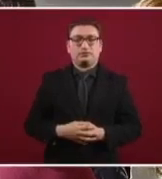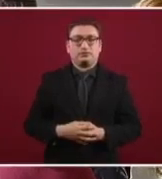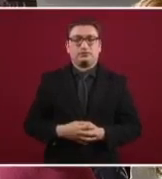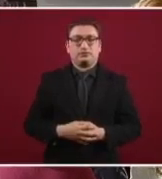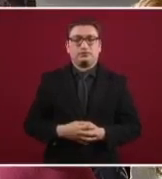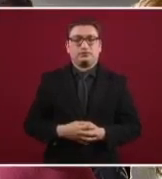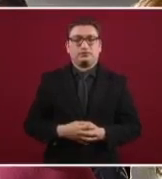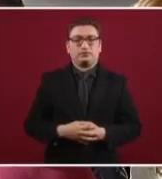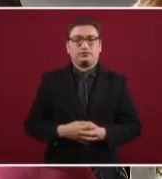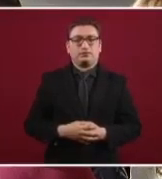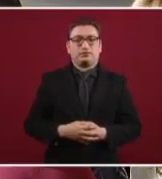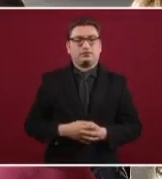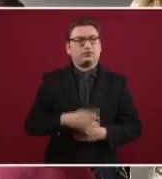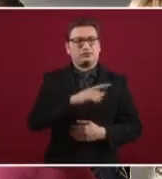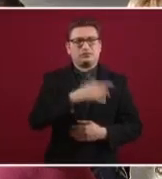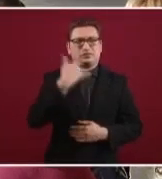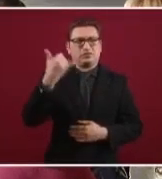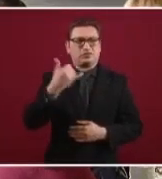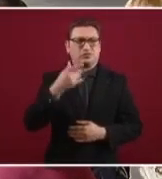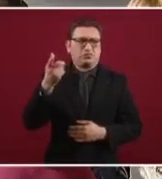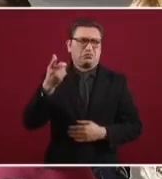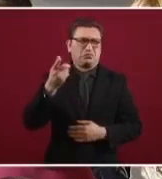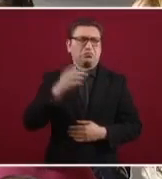bueno, él se levanta temprano,